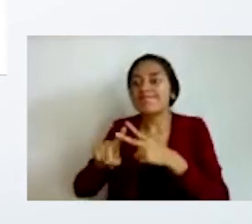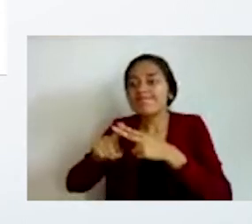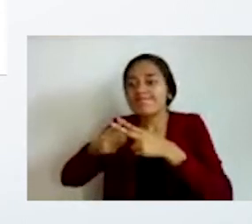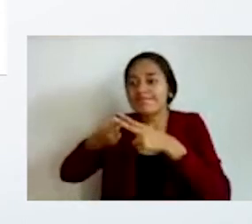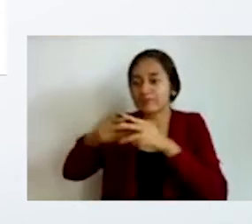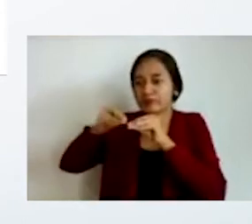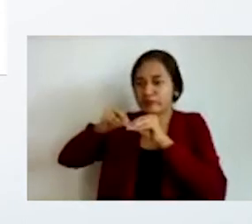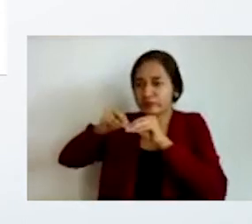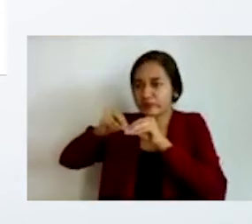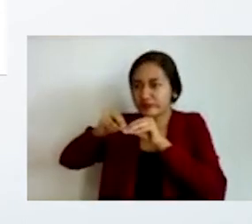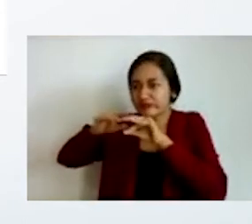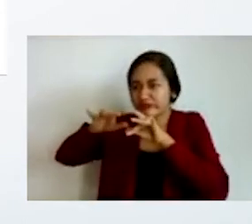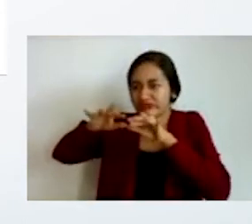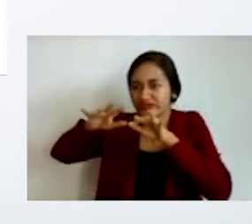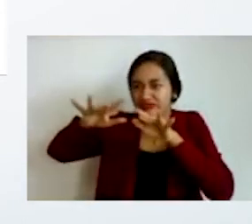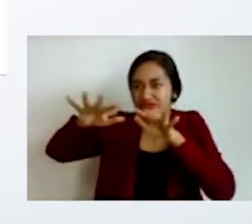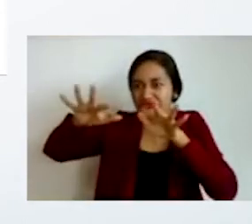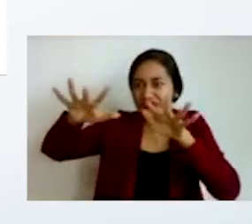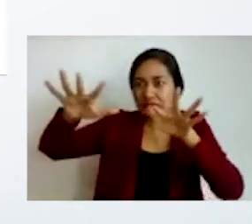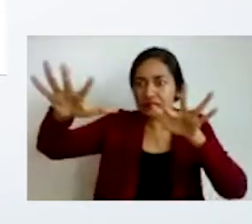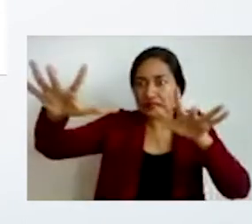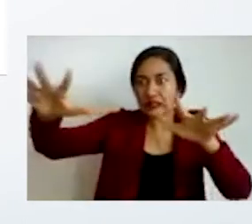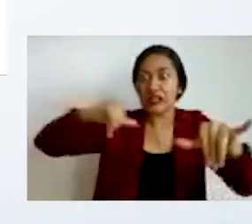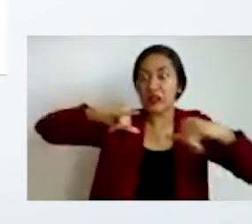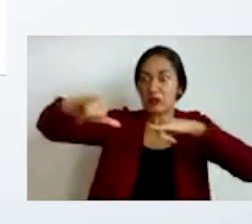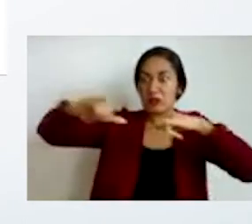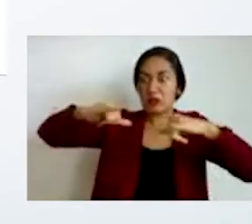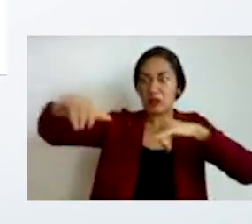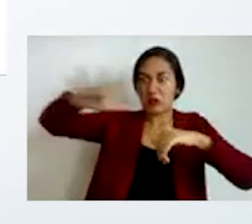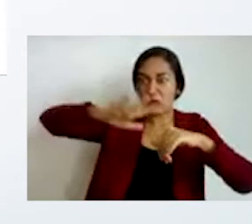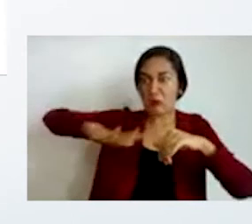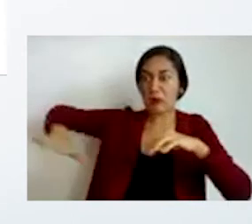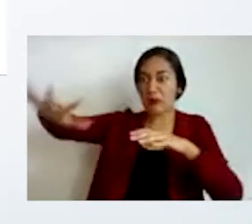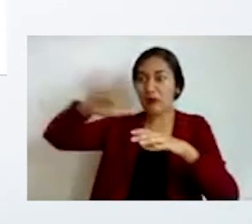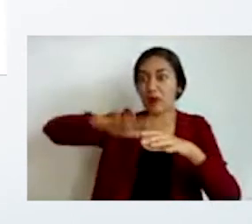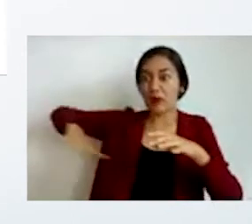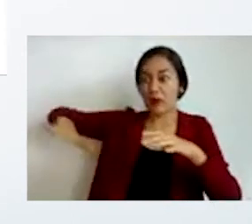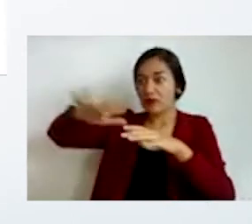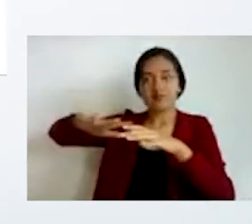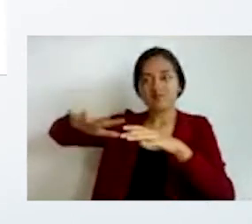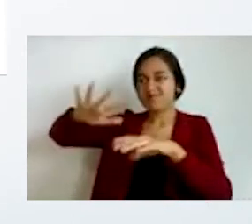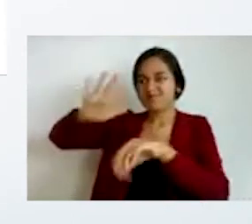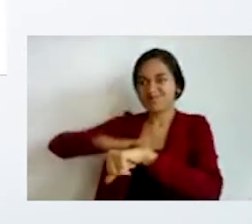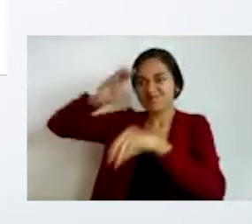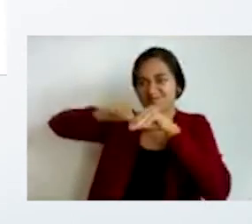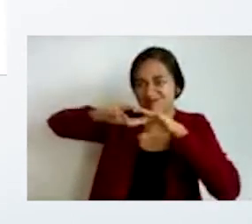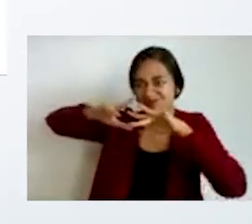los límites geográficos de la ciudad de Wuhan y empezó a aparecer en otros lugares del mundo.